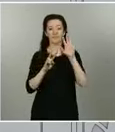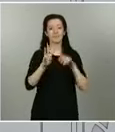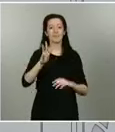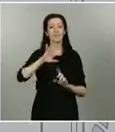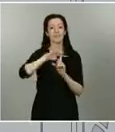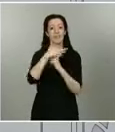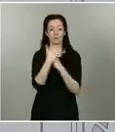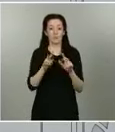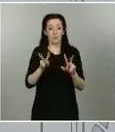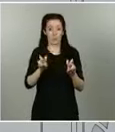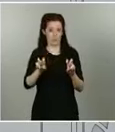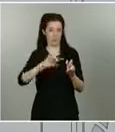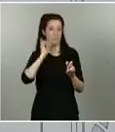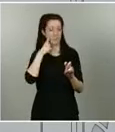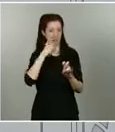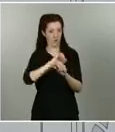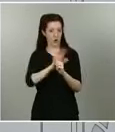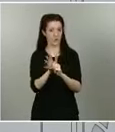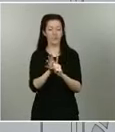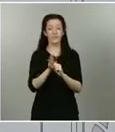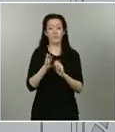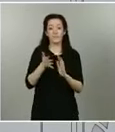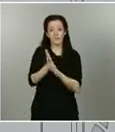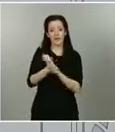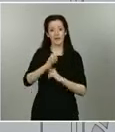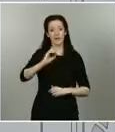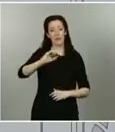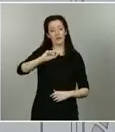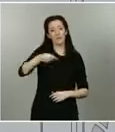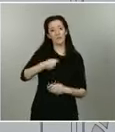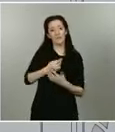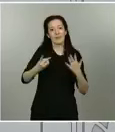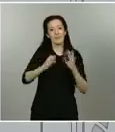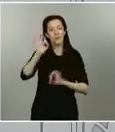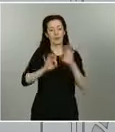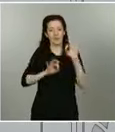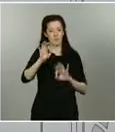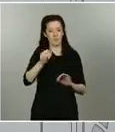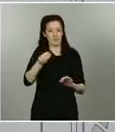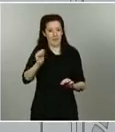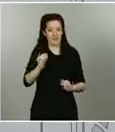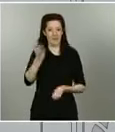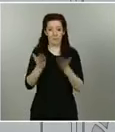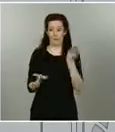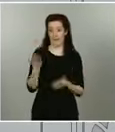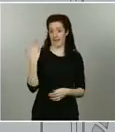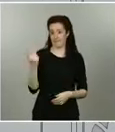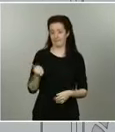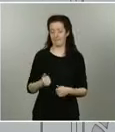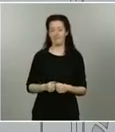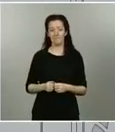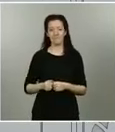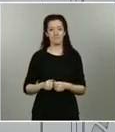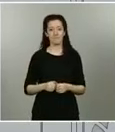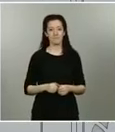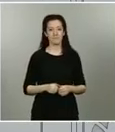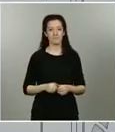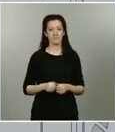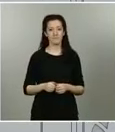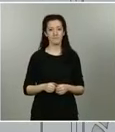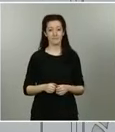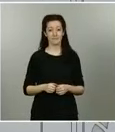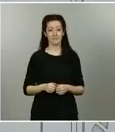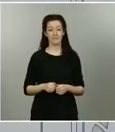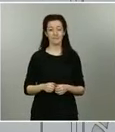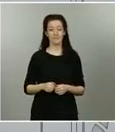que supone un incremento del 0,17% respecto al día anterior, y lo que nos sitúa en una incidencia acumulada de los últimos